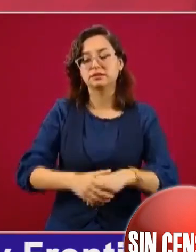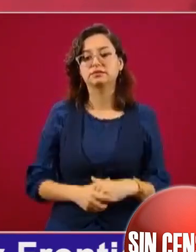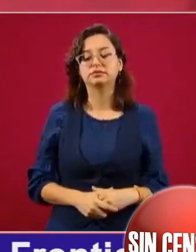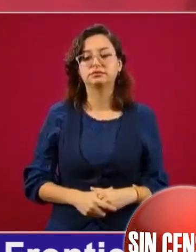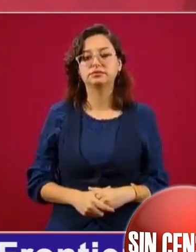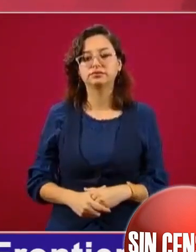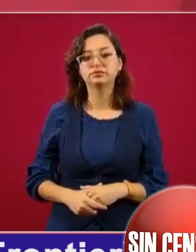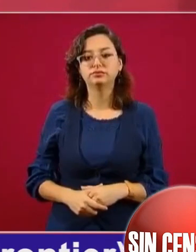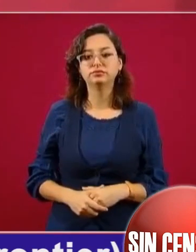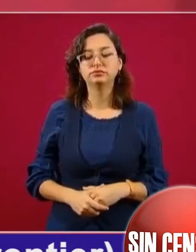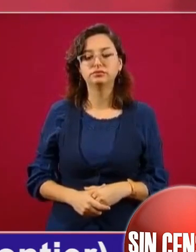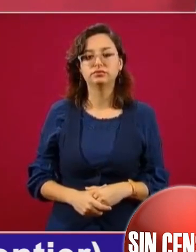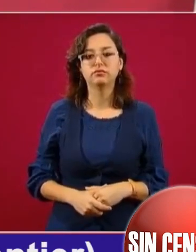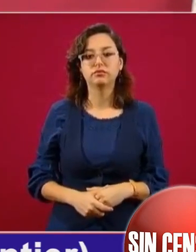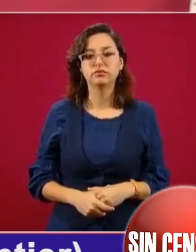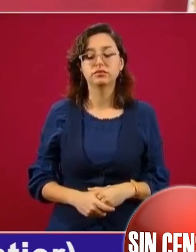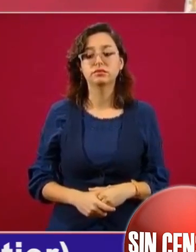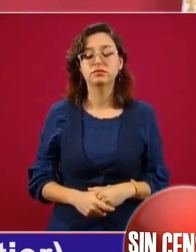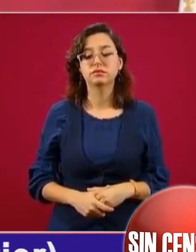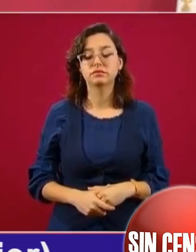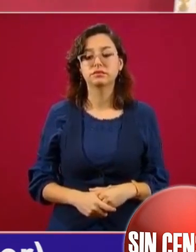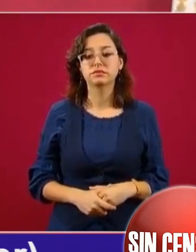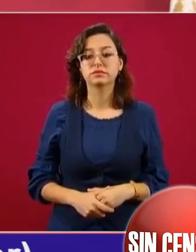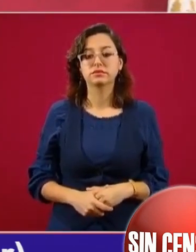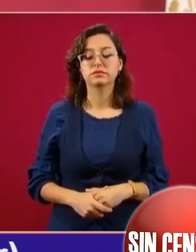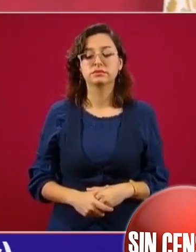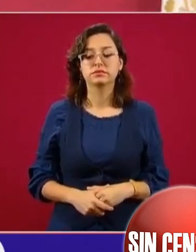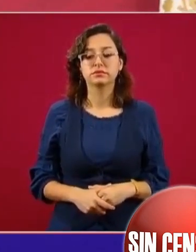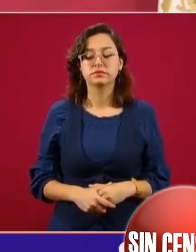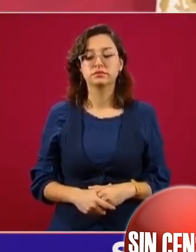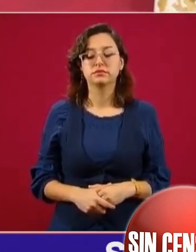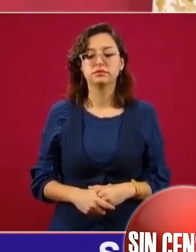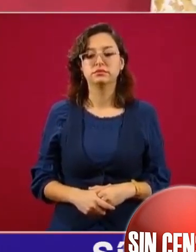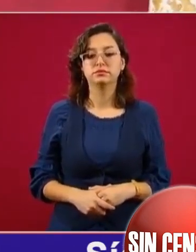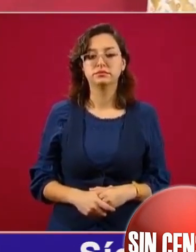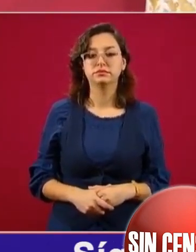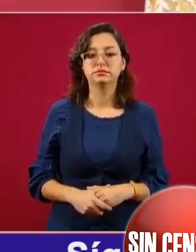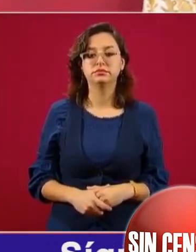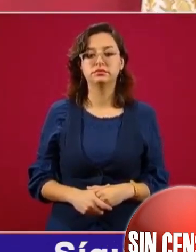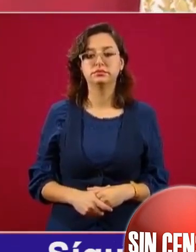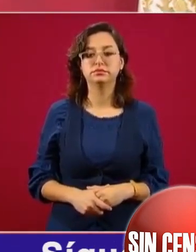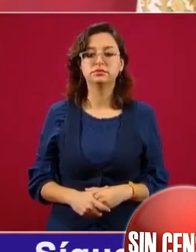de acuerdo a la gravedad de la pandemia,